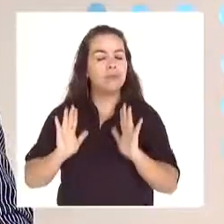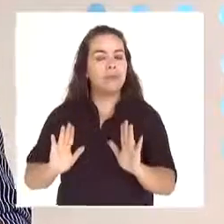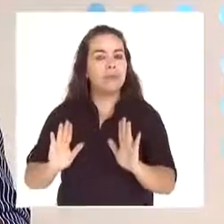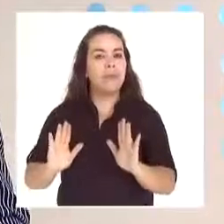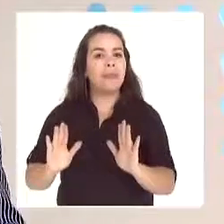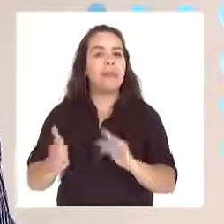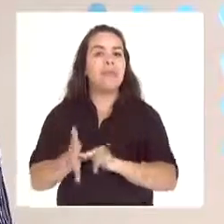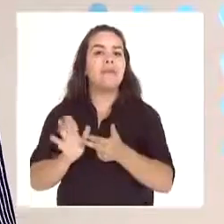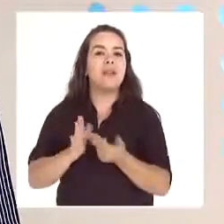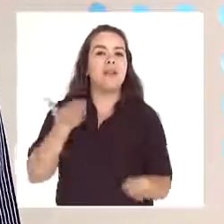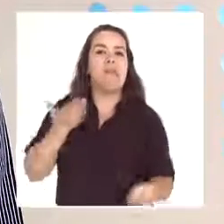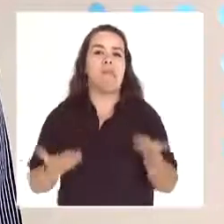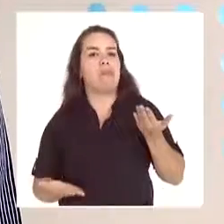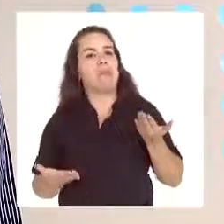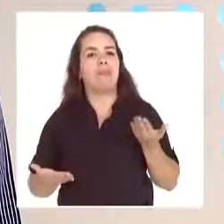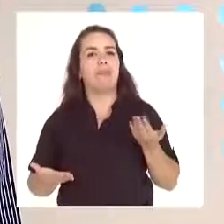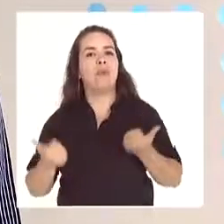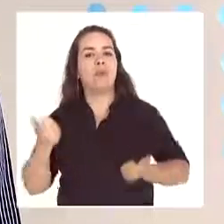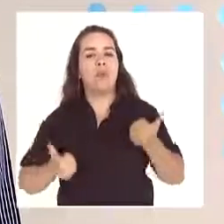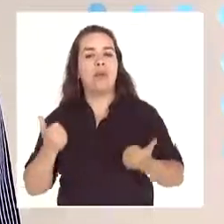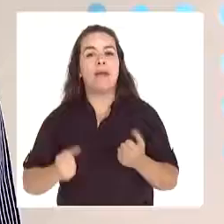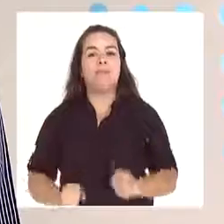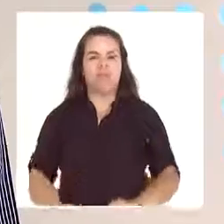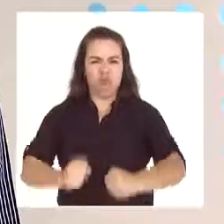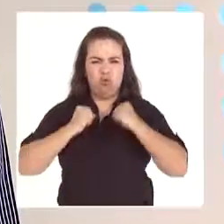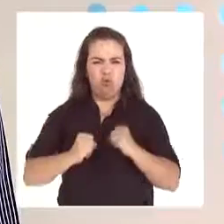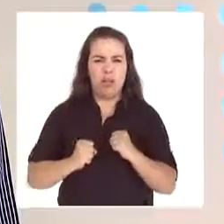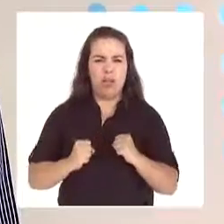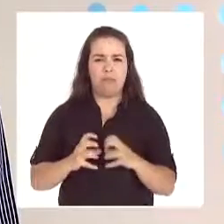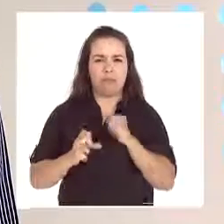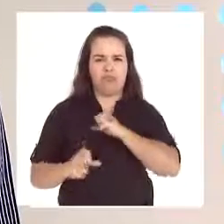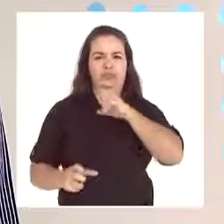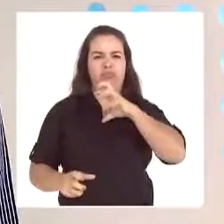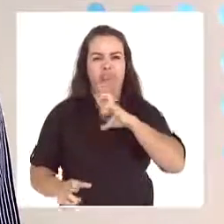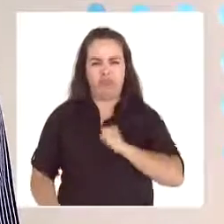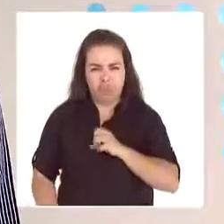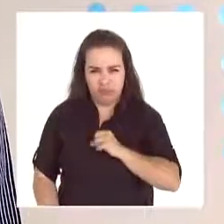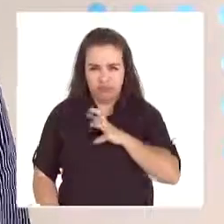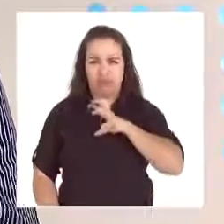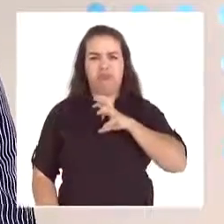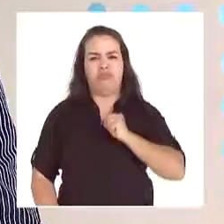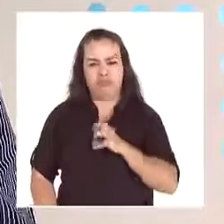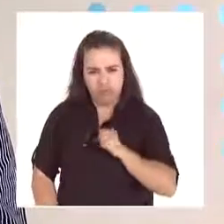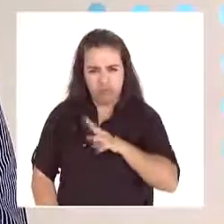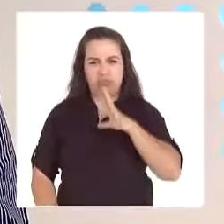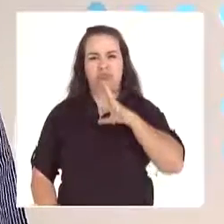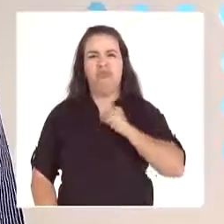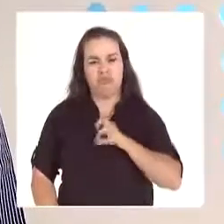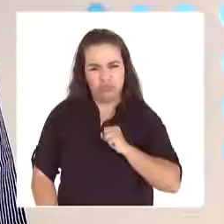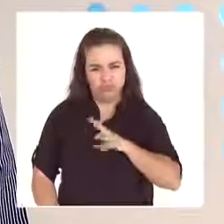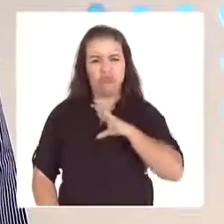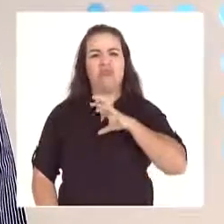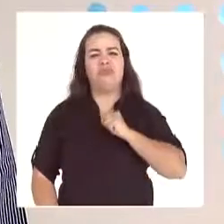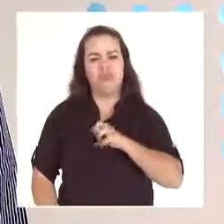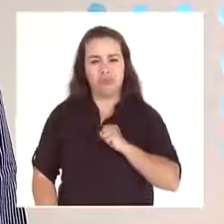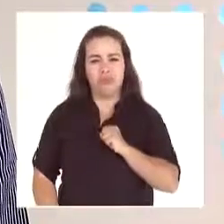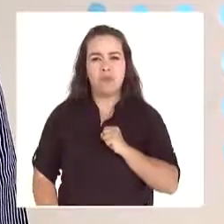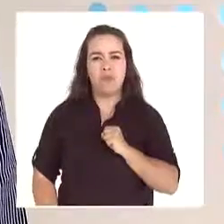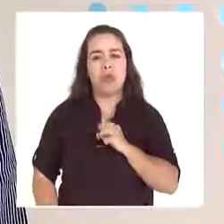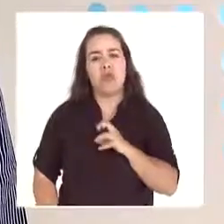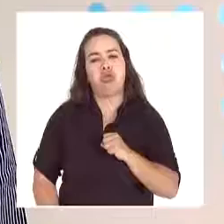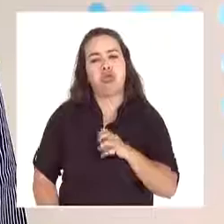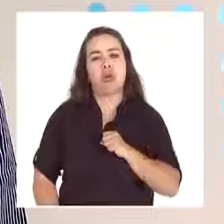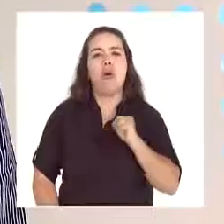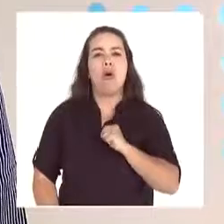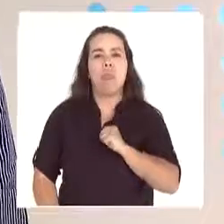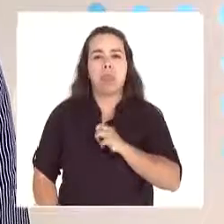el desbalance entre la fuerza de contracción del vaso, de la arteria, cualquiera que ésta sea, o la